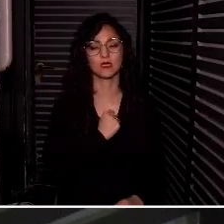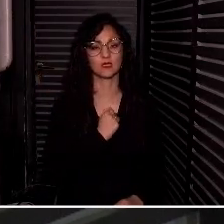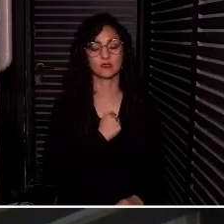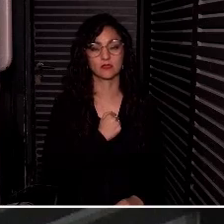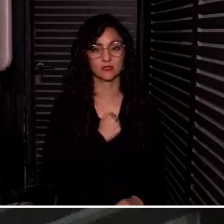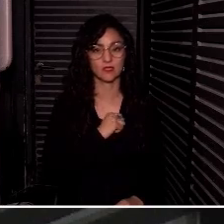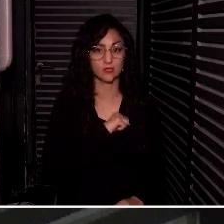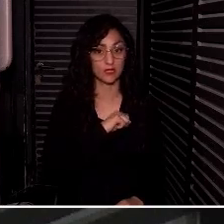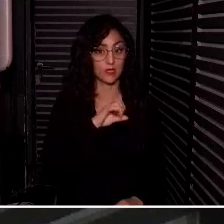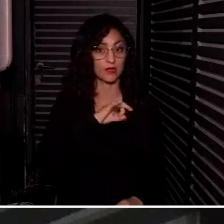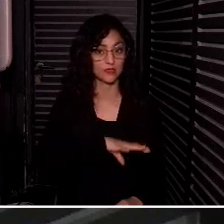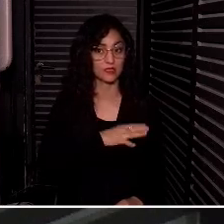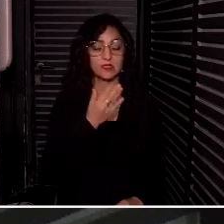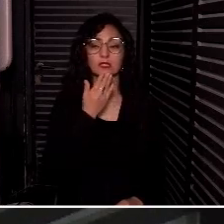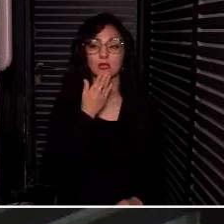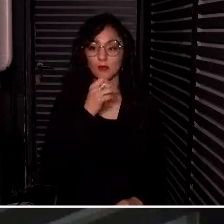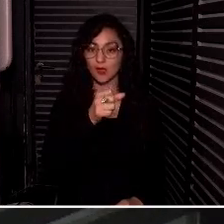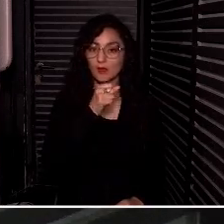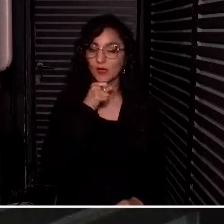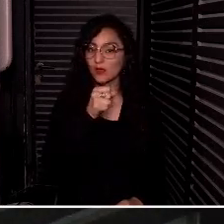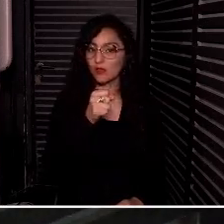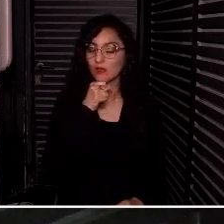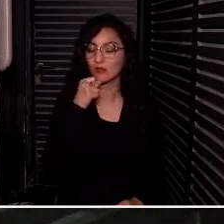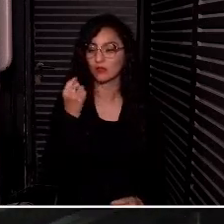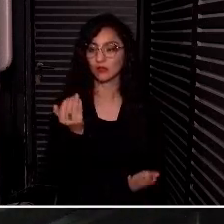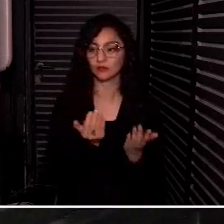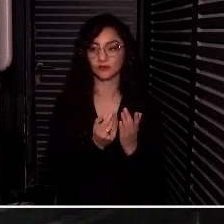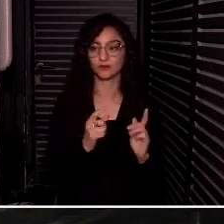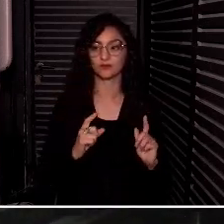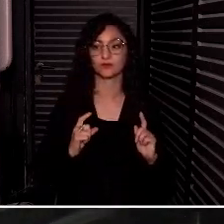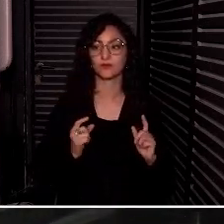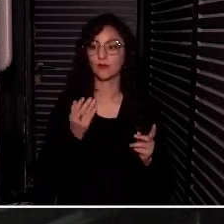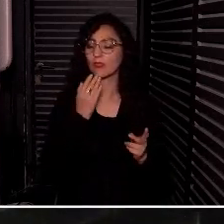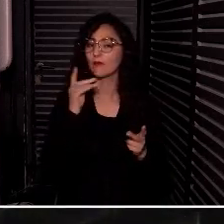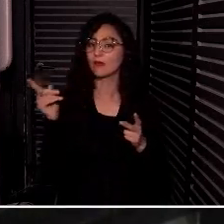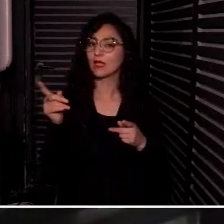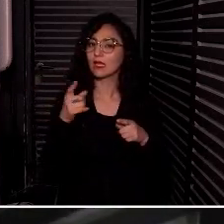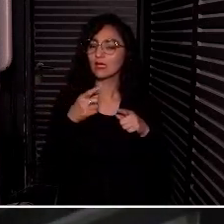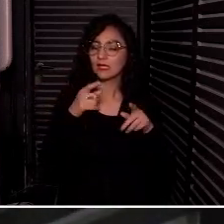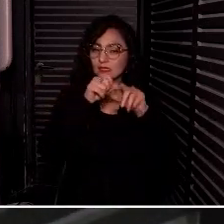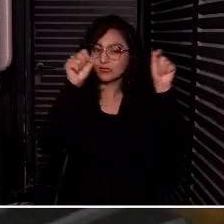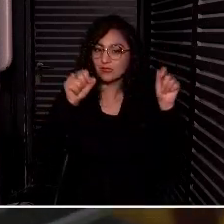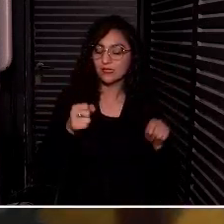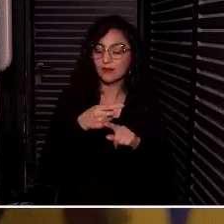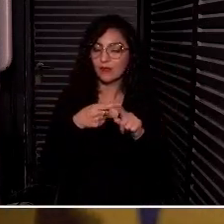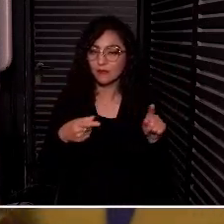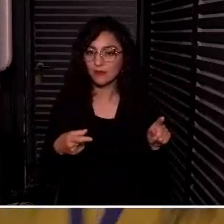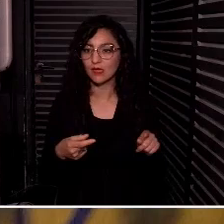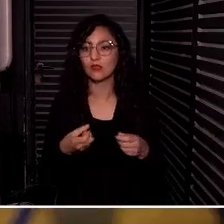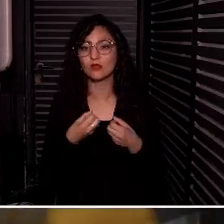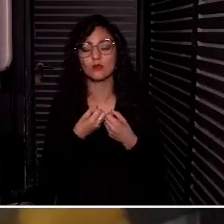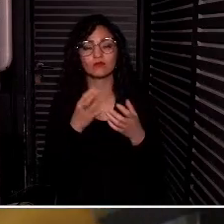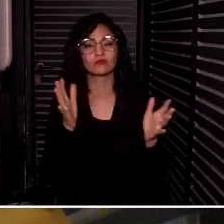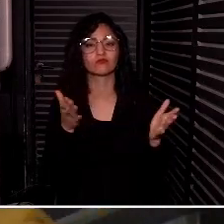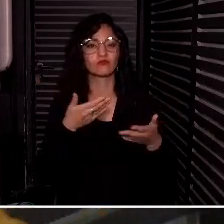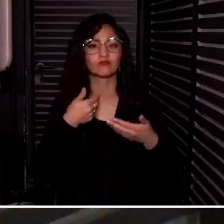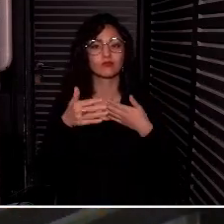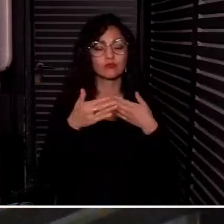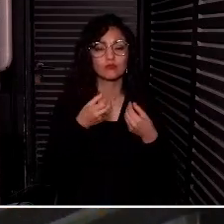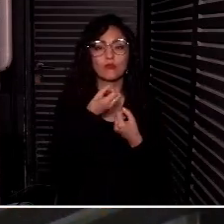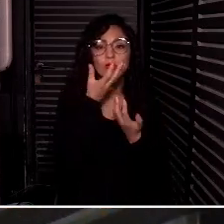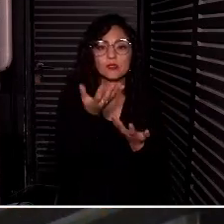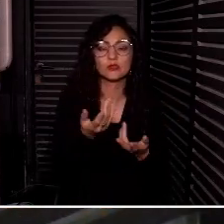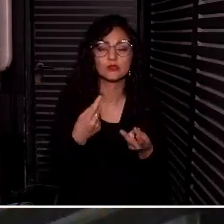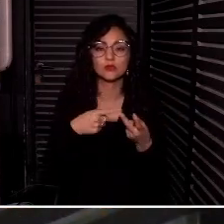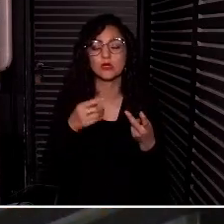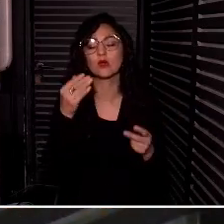también es periodista sus áreas de investigación incluyen sistema de medios libertad de expresión y derecho a la comunicación culturas